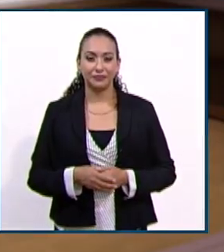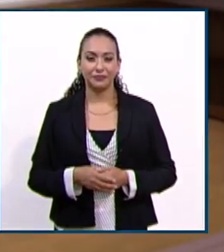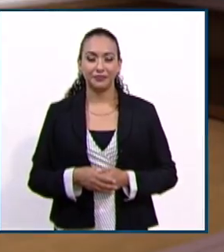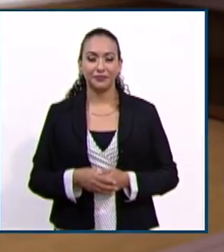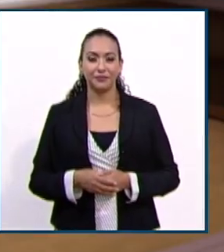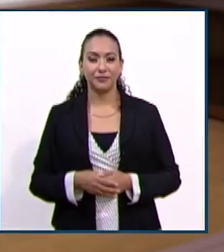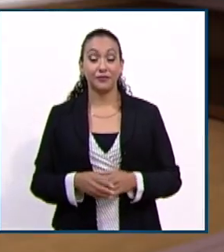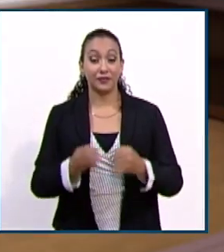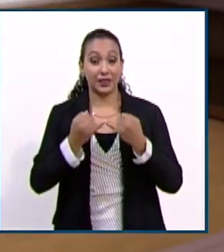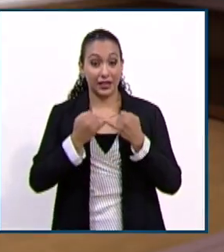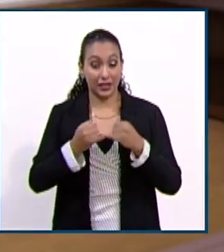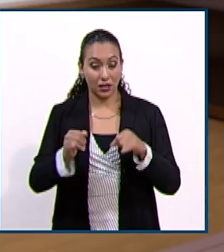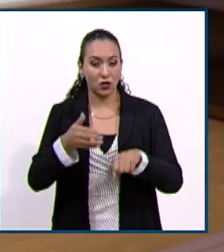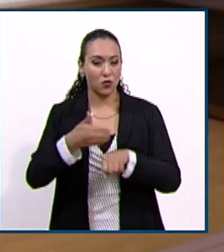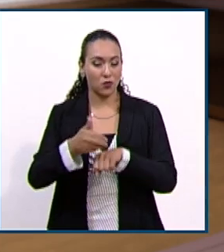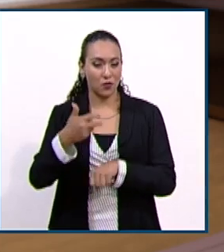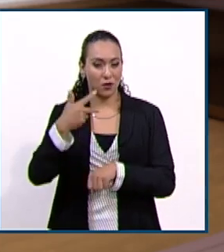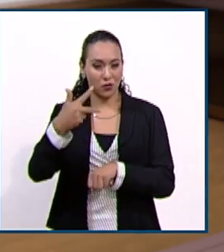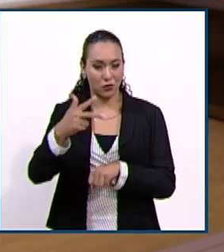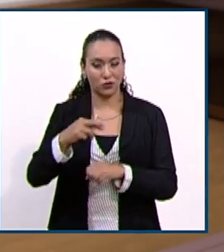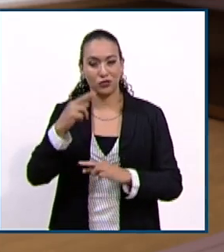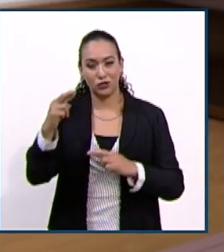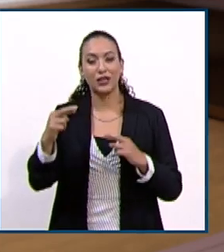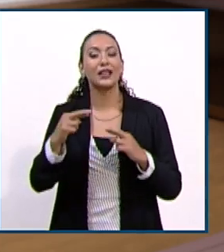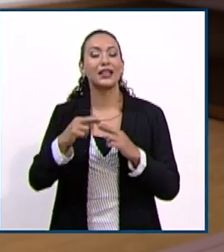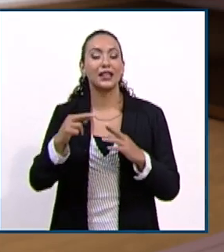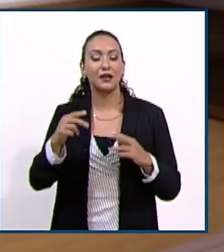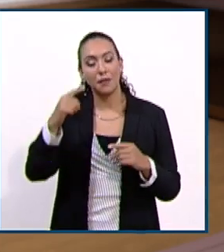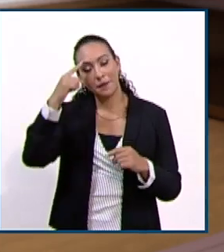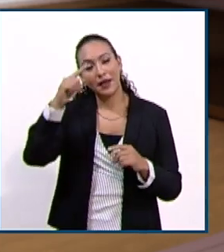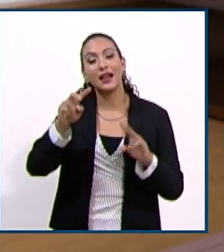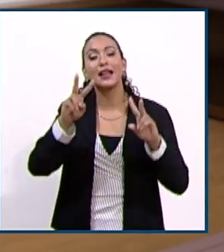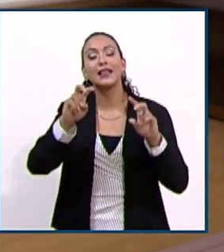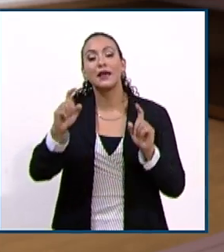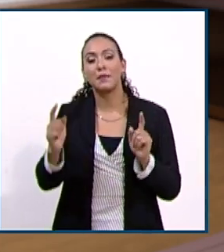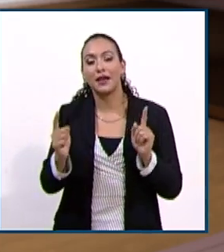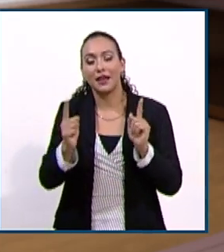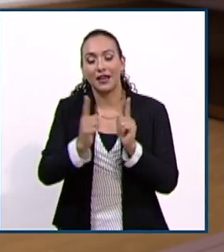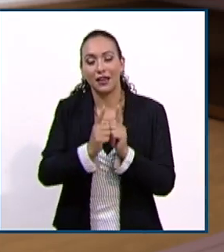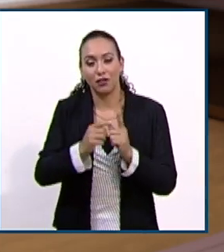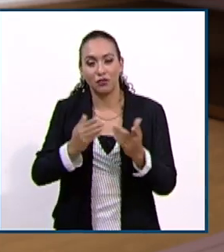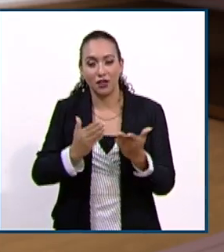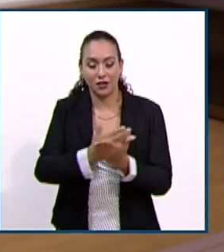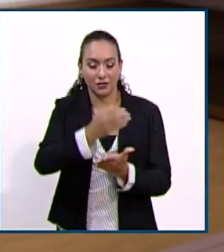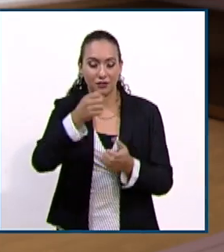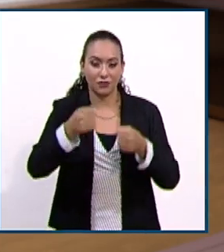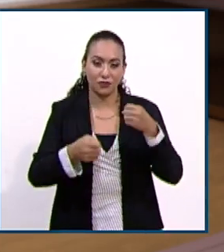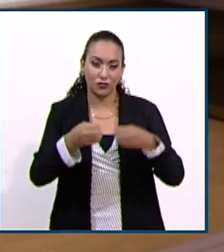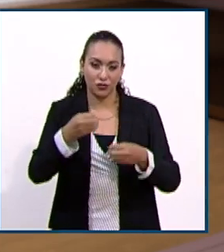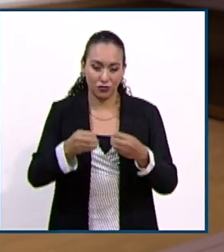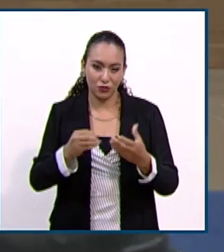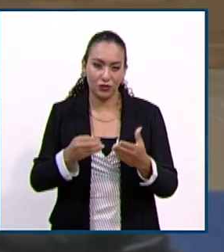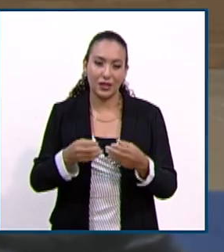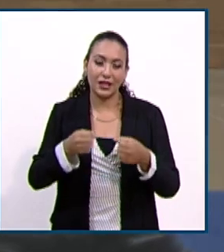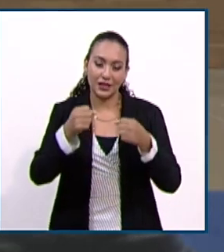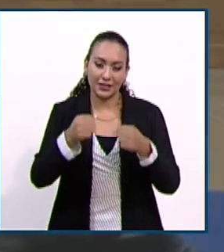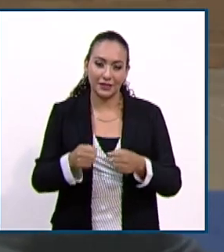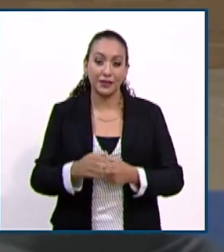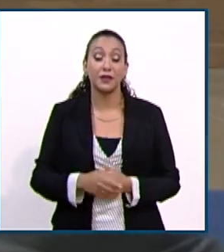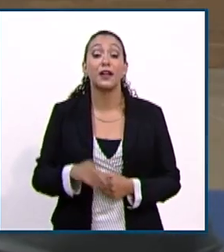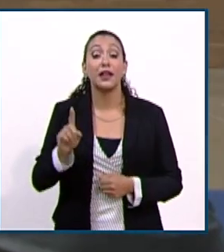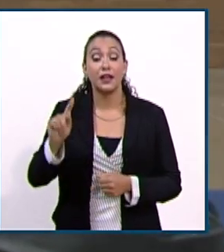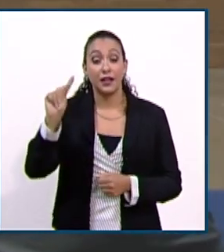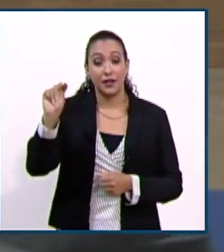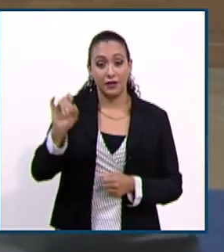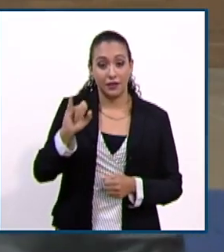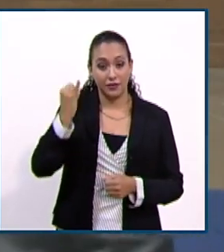Y al inaugurar el 8º encuentro regional para integrar una agenda en materia de seguridad y justicia desde el Poder Judicial Federal, en Tijuana,